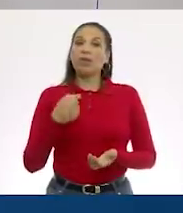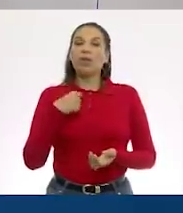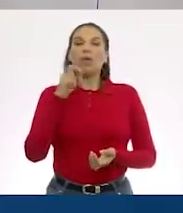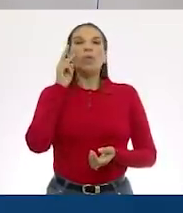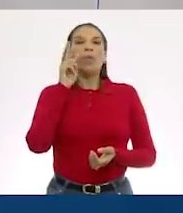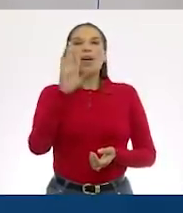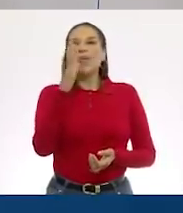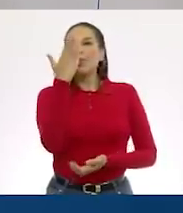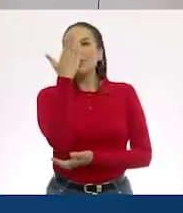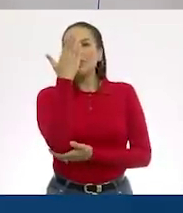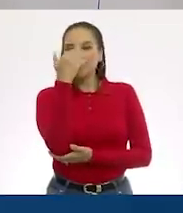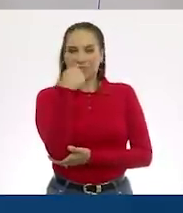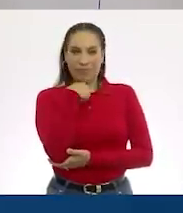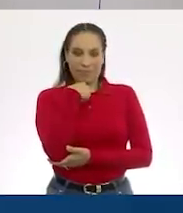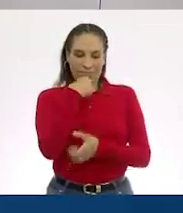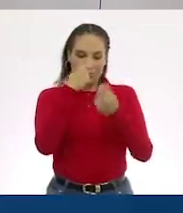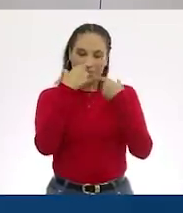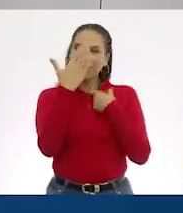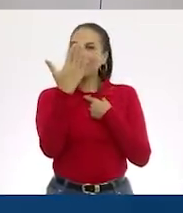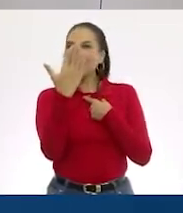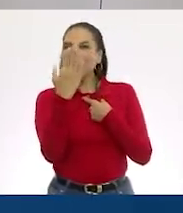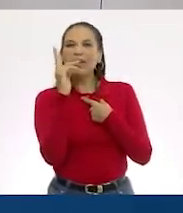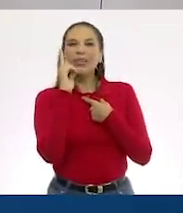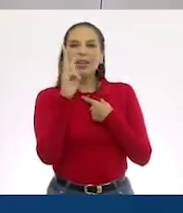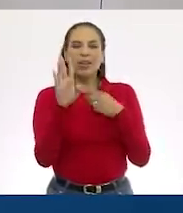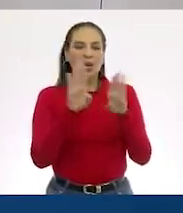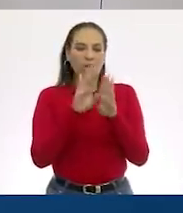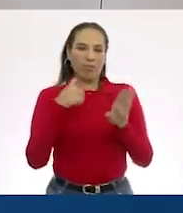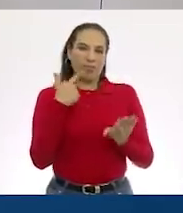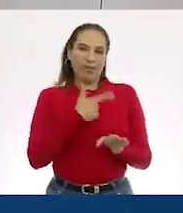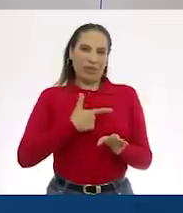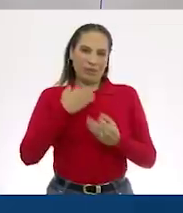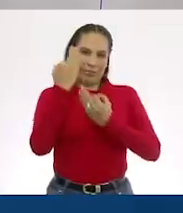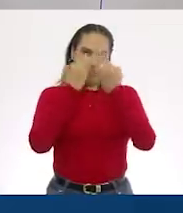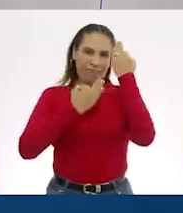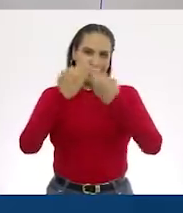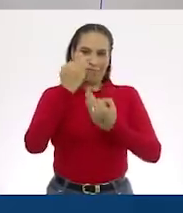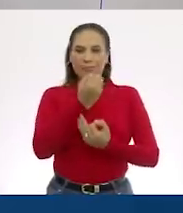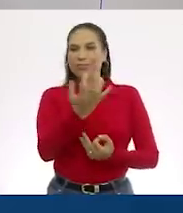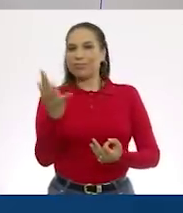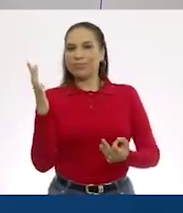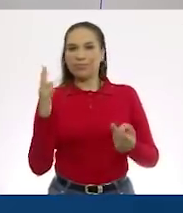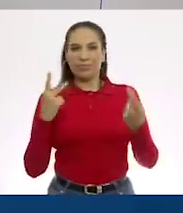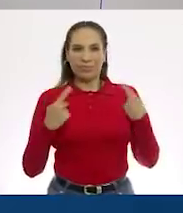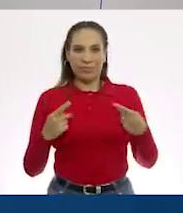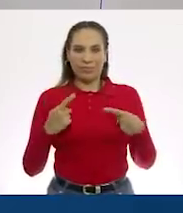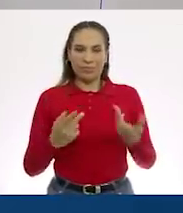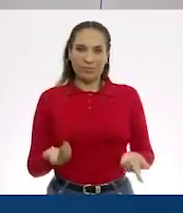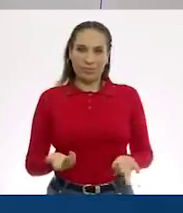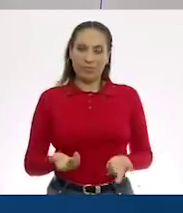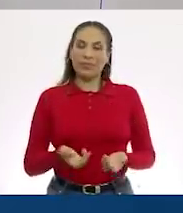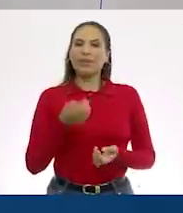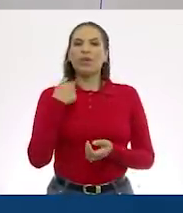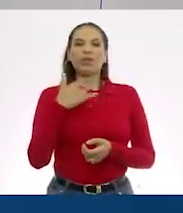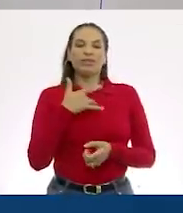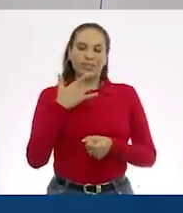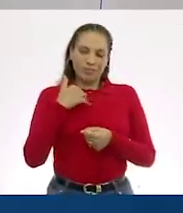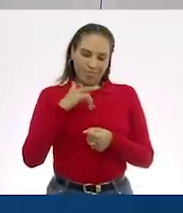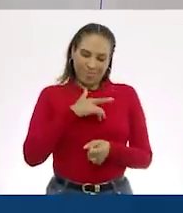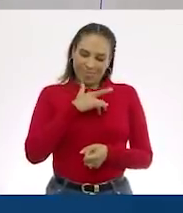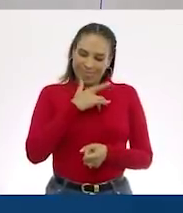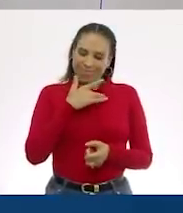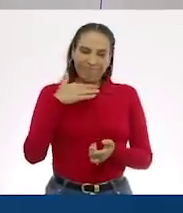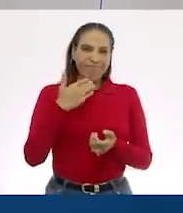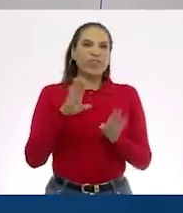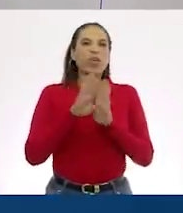mirarse al espejo de uno mismo y saber cómo me gustaría que me trataran los demás. Es convencerme que debo